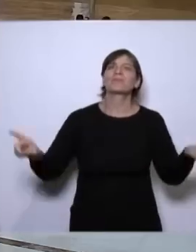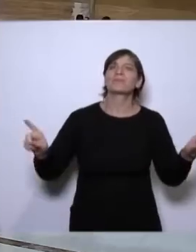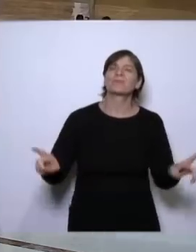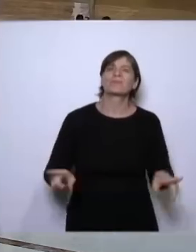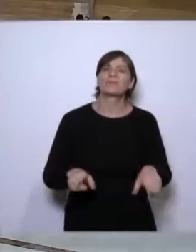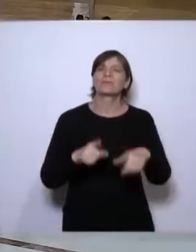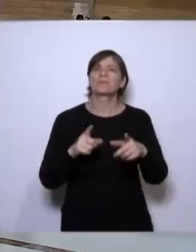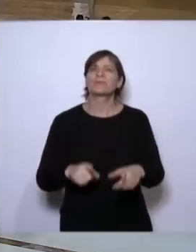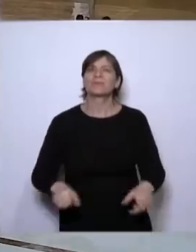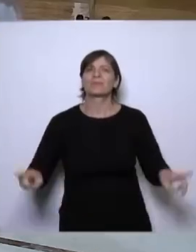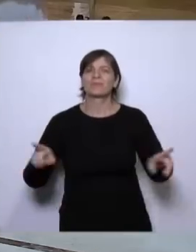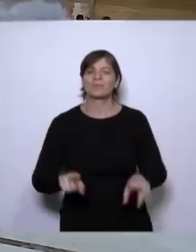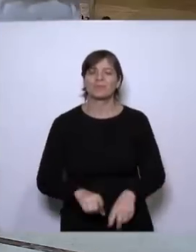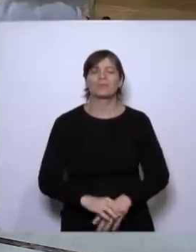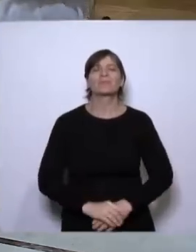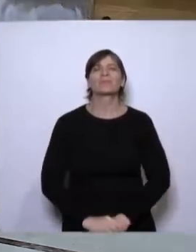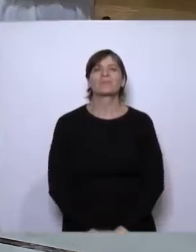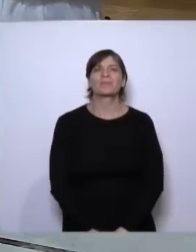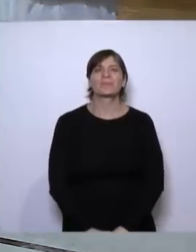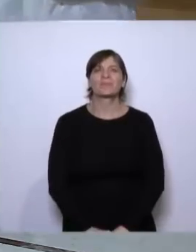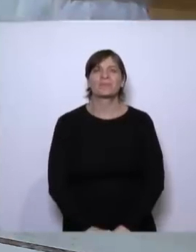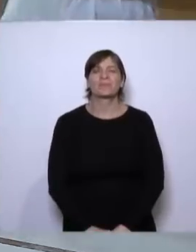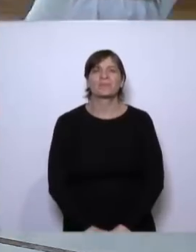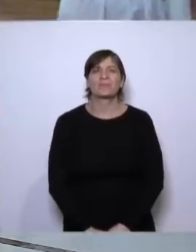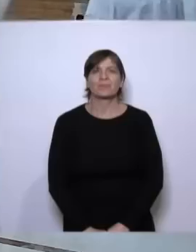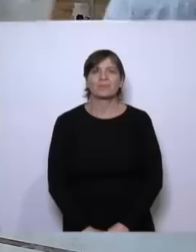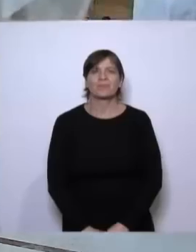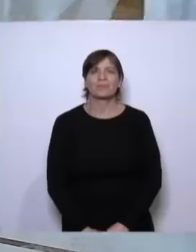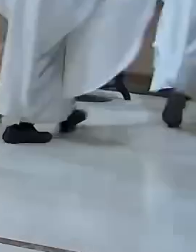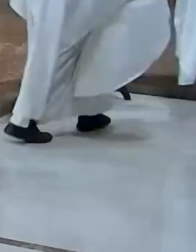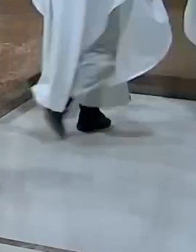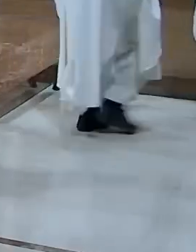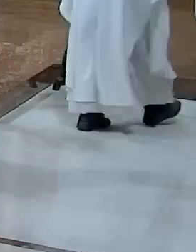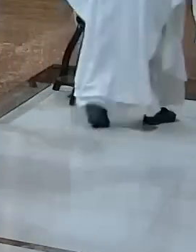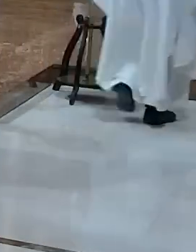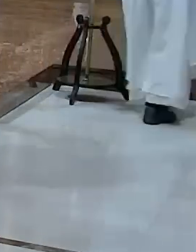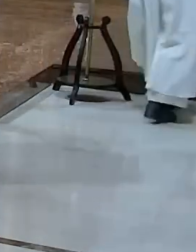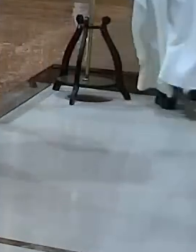Mario Poli, administrador apostólico de la Arquidiócesis de Buenos Aires.